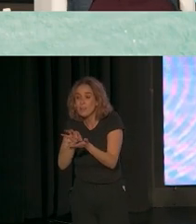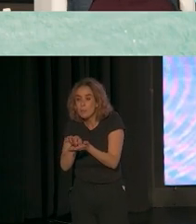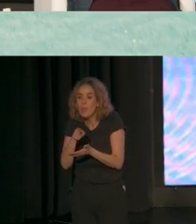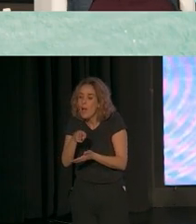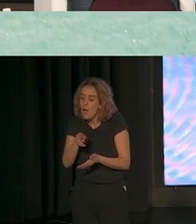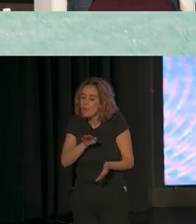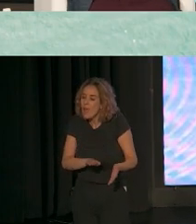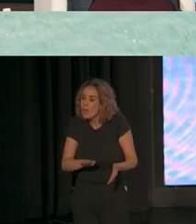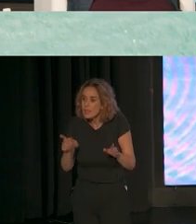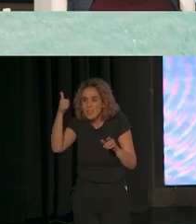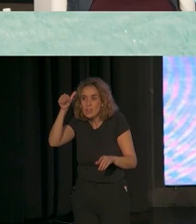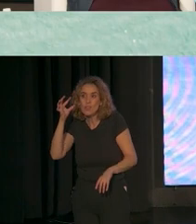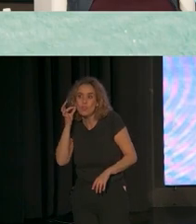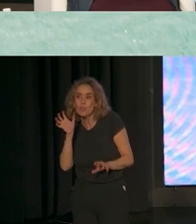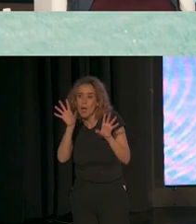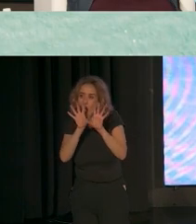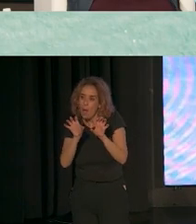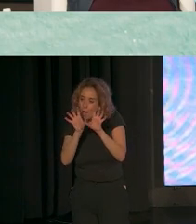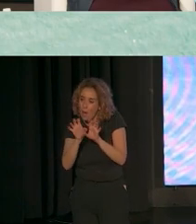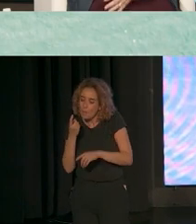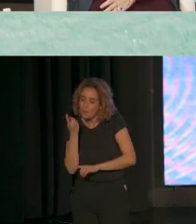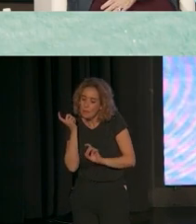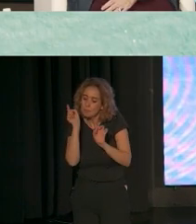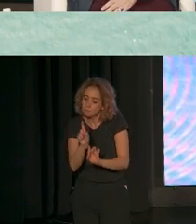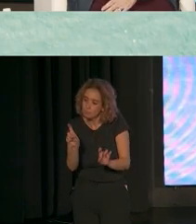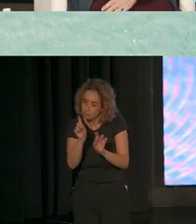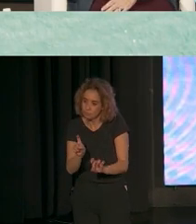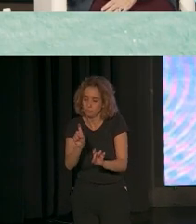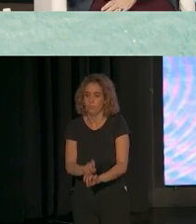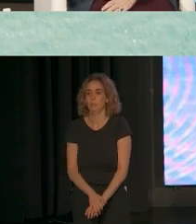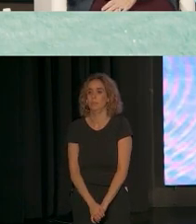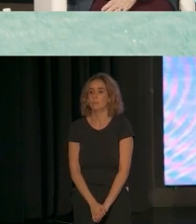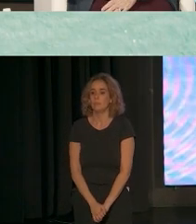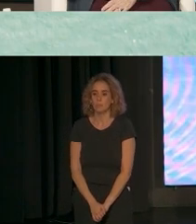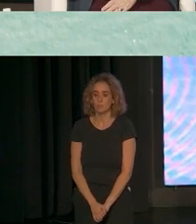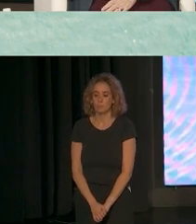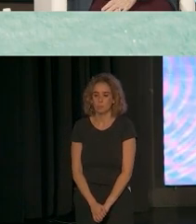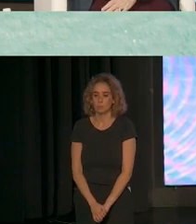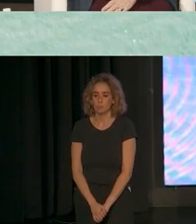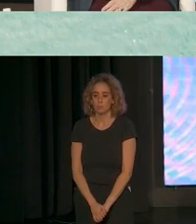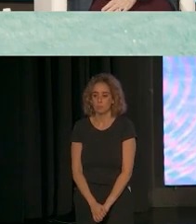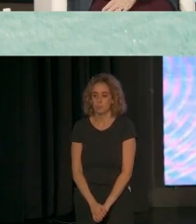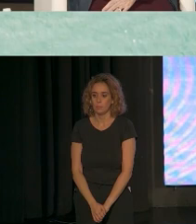esa niña a aprender a diario lo que significa ser un miembro de esa familia o de esa comunidad.